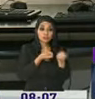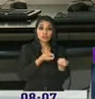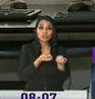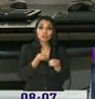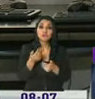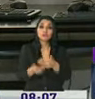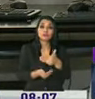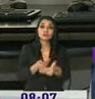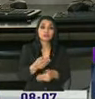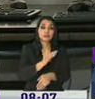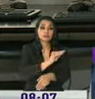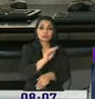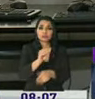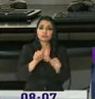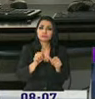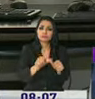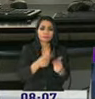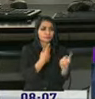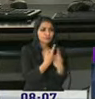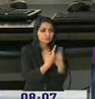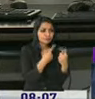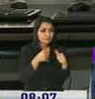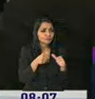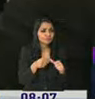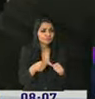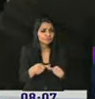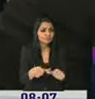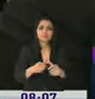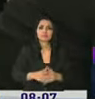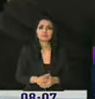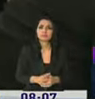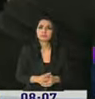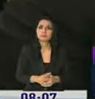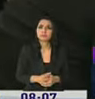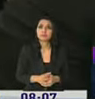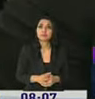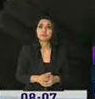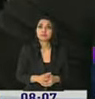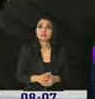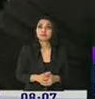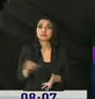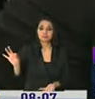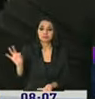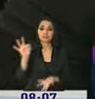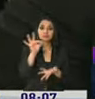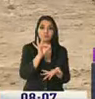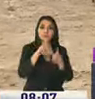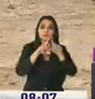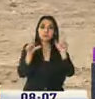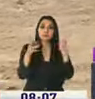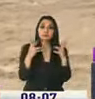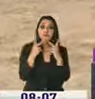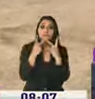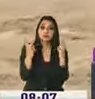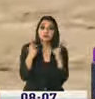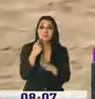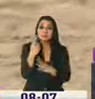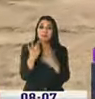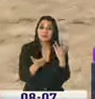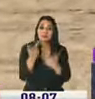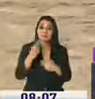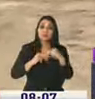proceso de socialización permanente durante la ejecución de la obra. Esta medida, según explicaron los representantes de la EMOB, no implica que la